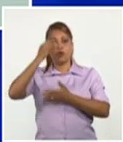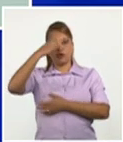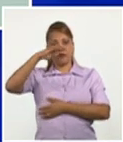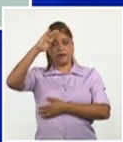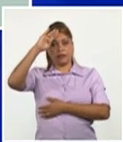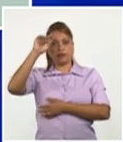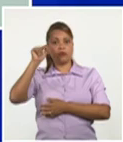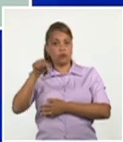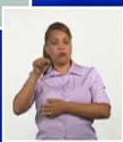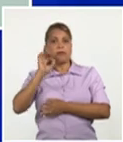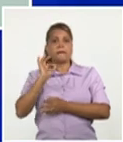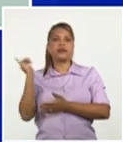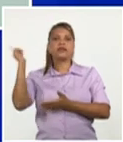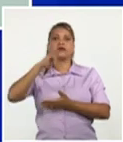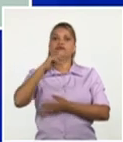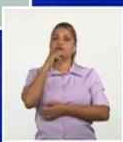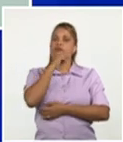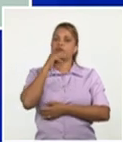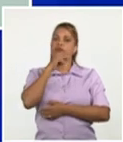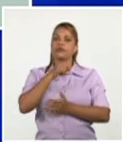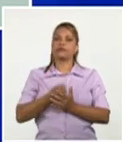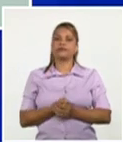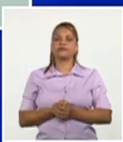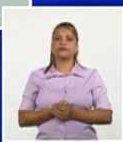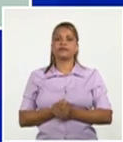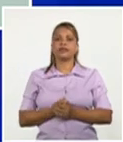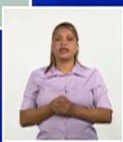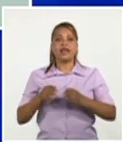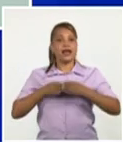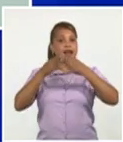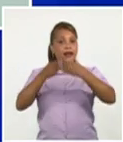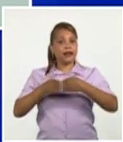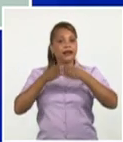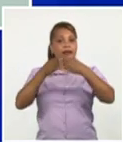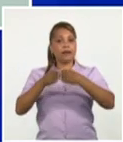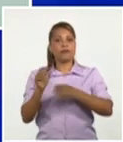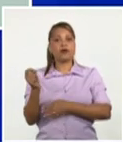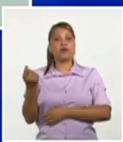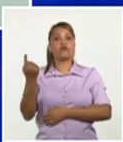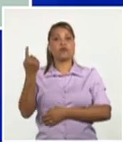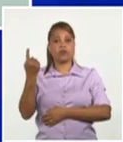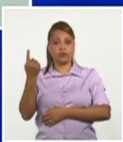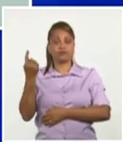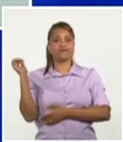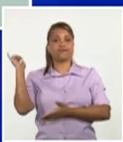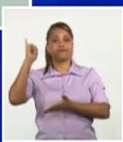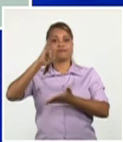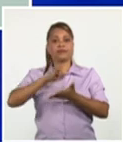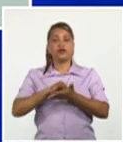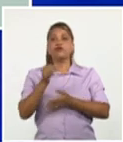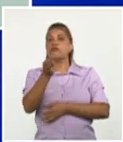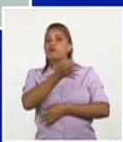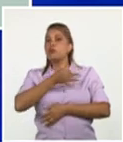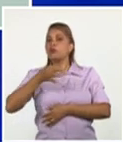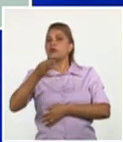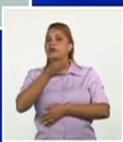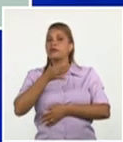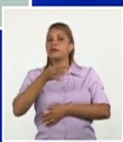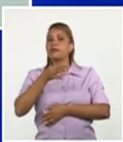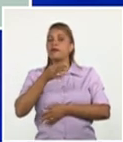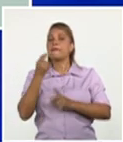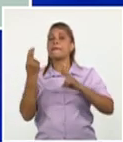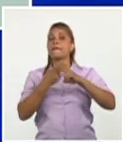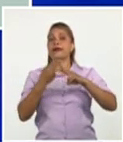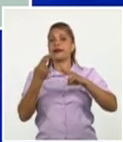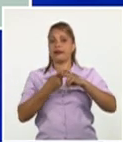Rusia también. En Granma, 1 caso importado del municipio de Bayamo, que es